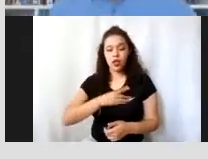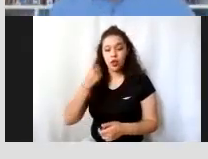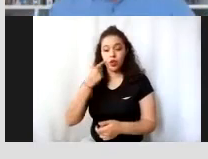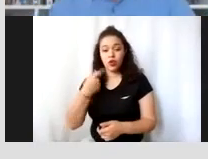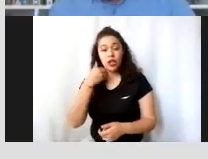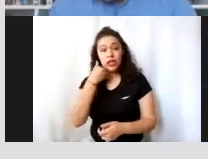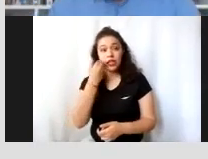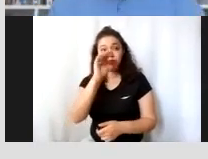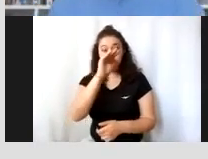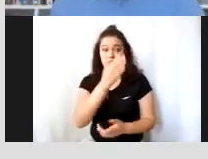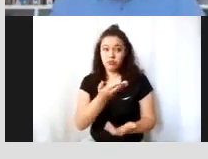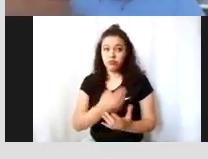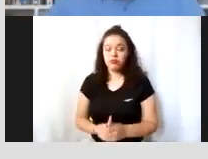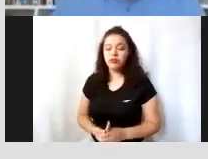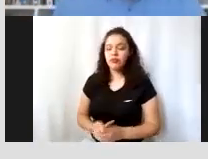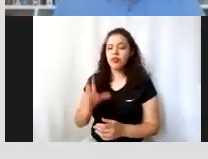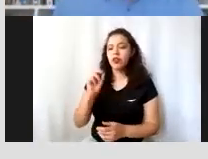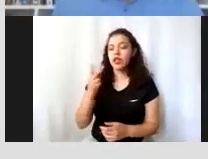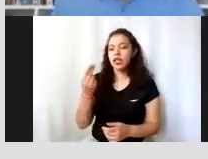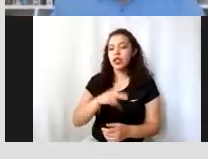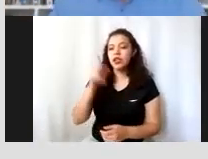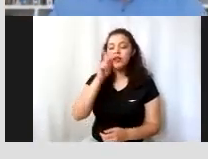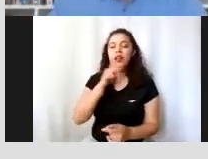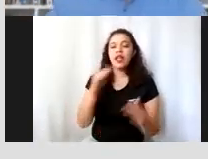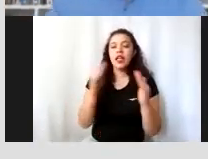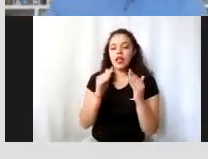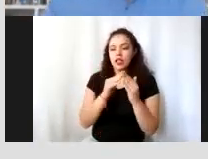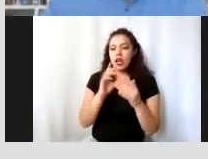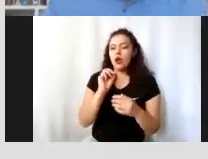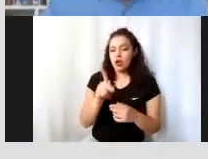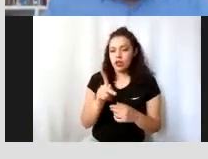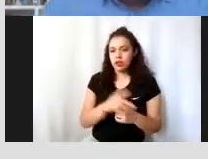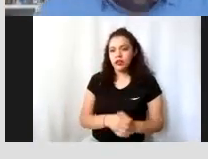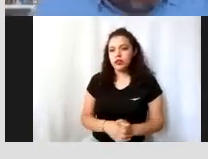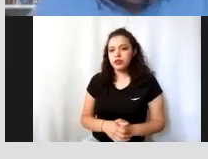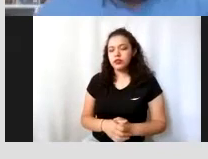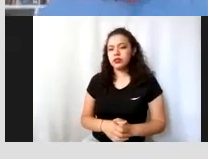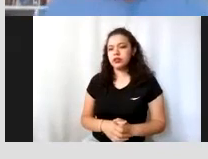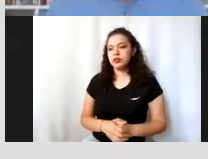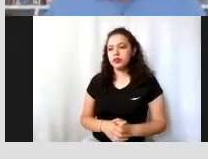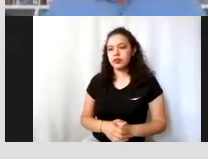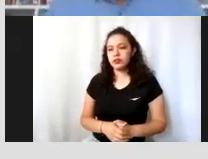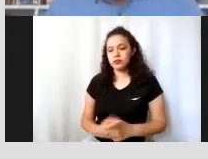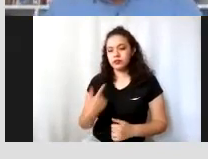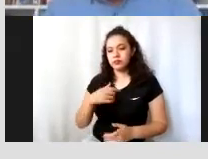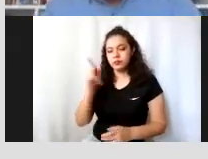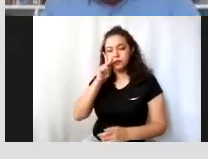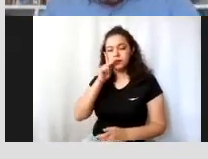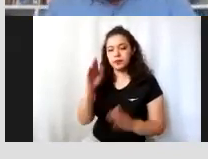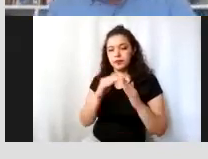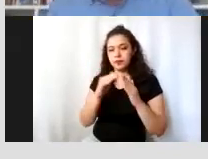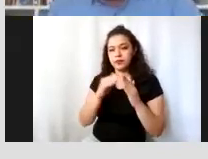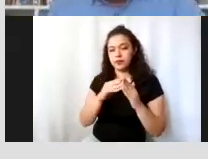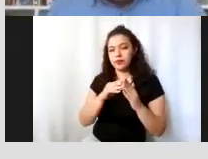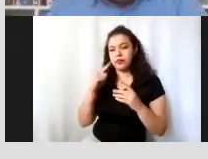hijo. Ok, necesito un comprobante de domicilio. Perfecto. ¿Qué pasa si mi comprobante de domicilio dice que yo vivo